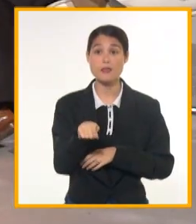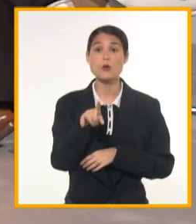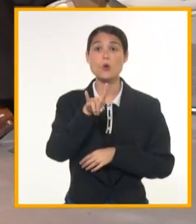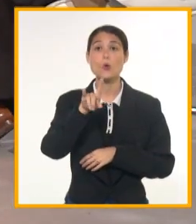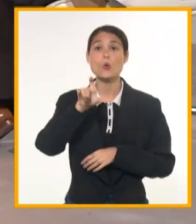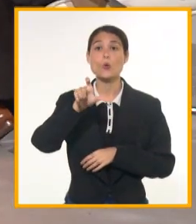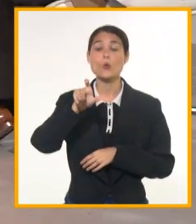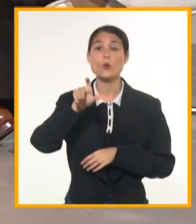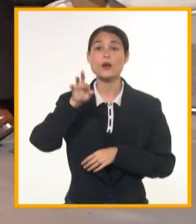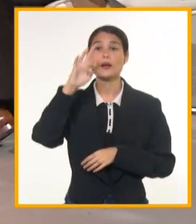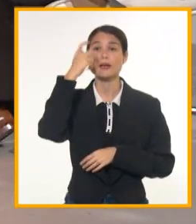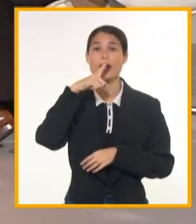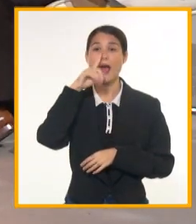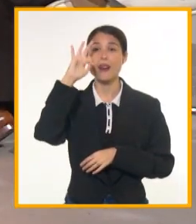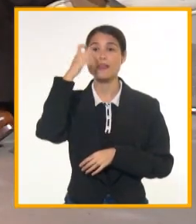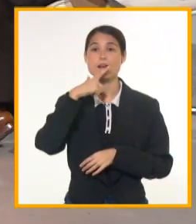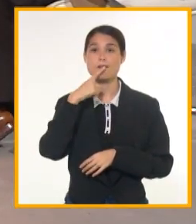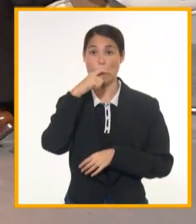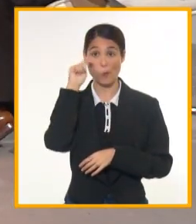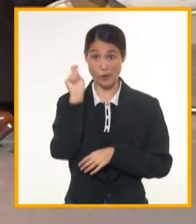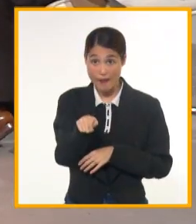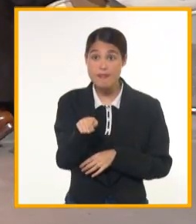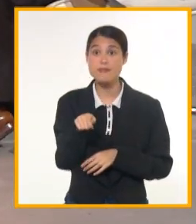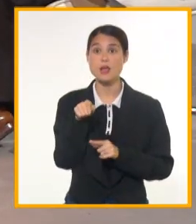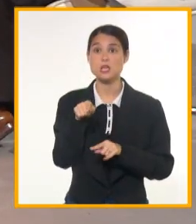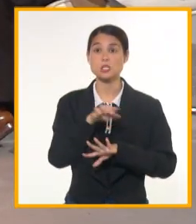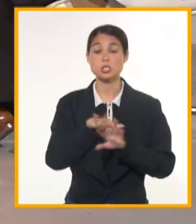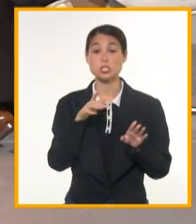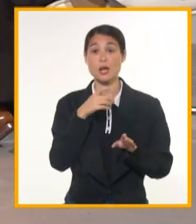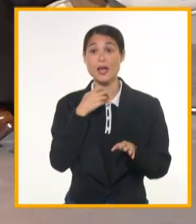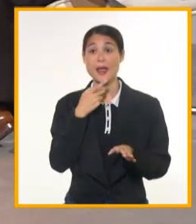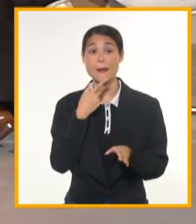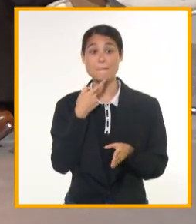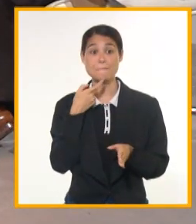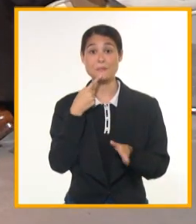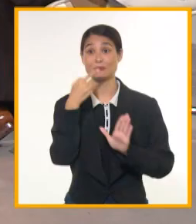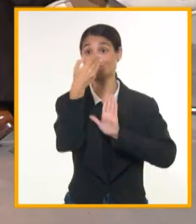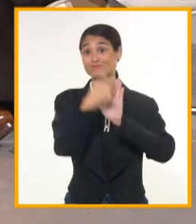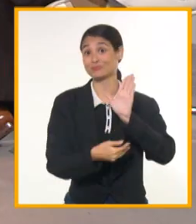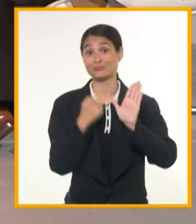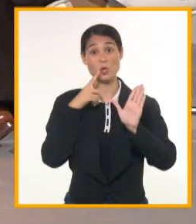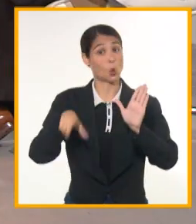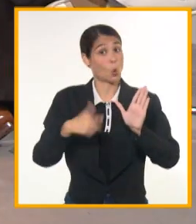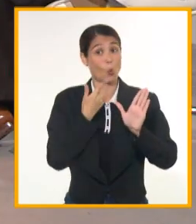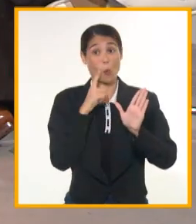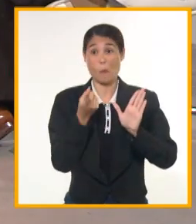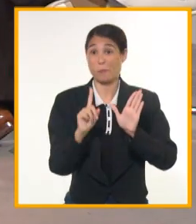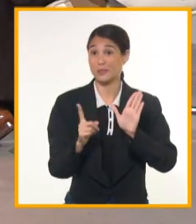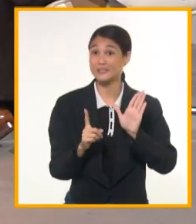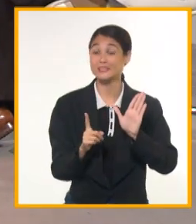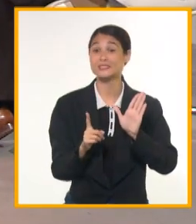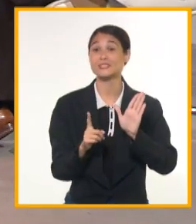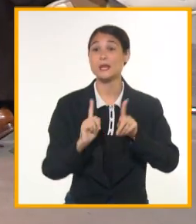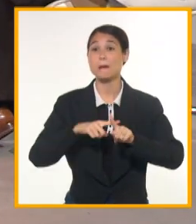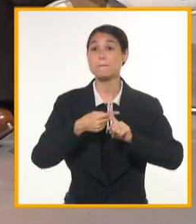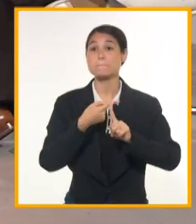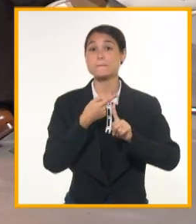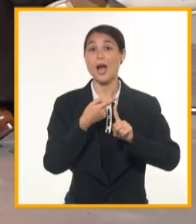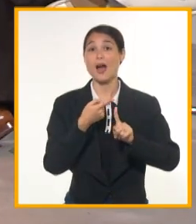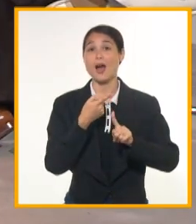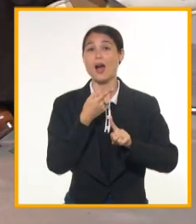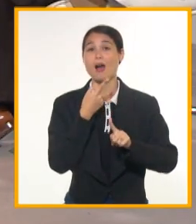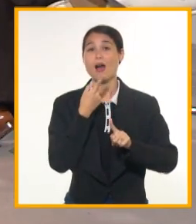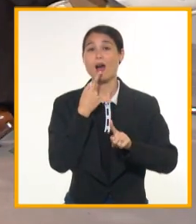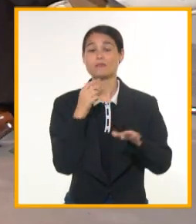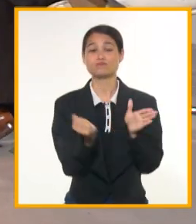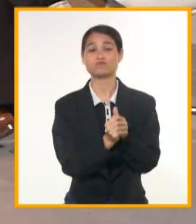ha perdido credibilidad, no solo por violar algo a lo que se comprometieron, de no bombardear,